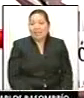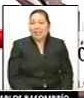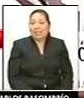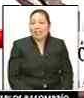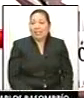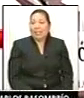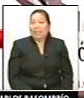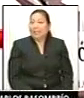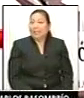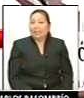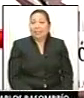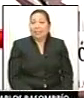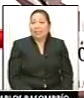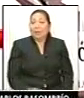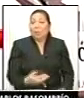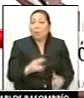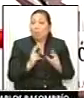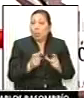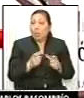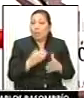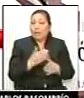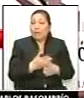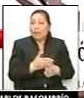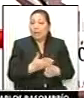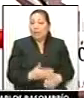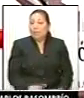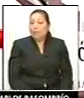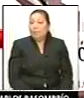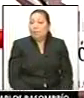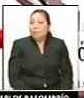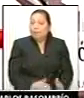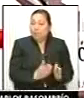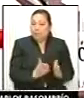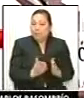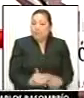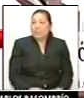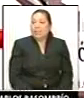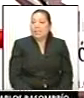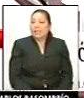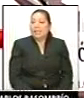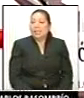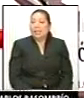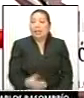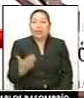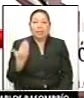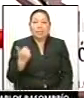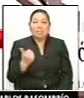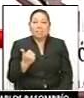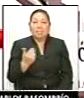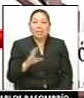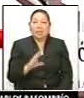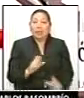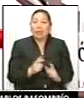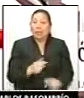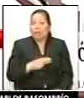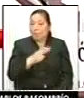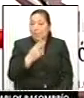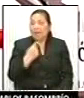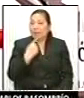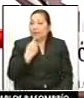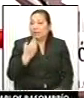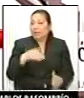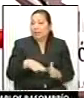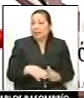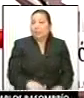que el resguardo de la proporcionalidad opere en este caso. Mire, hace bien una cosa incluso el congresista Velázquez Quen, dice